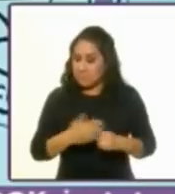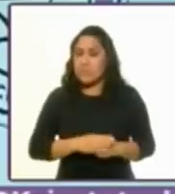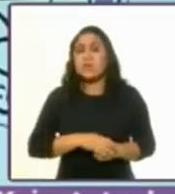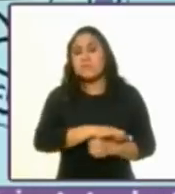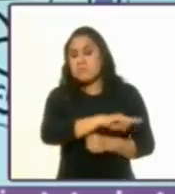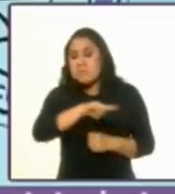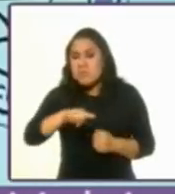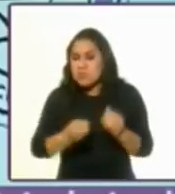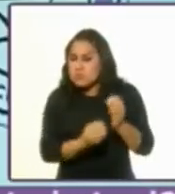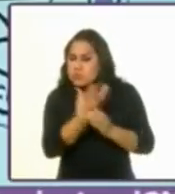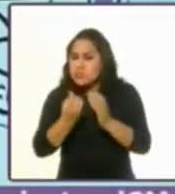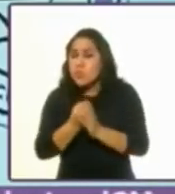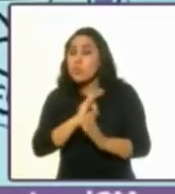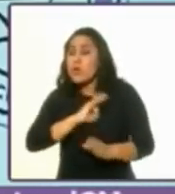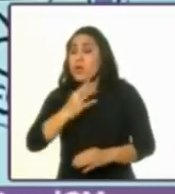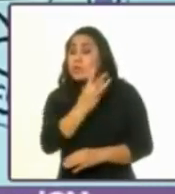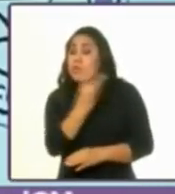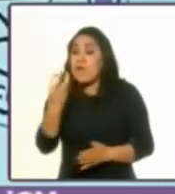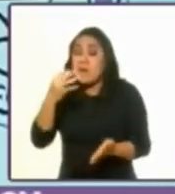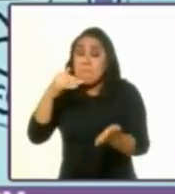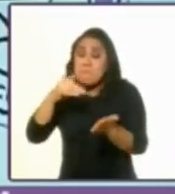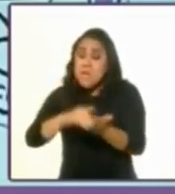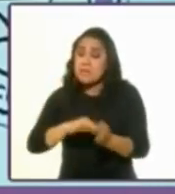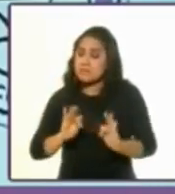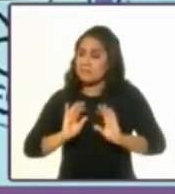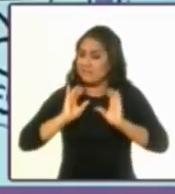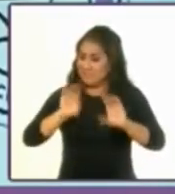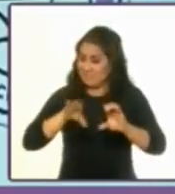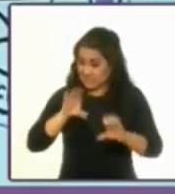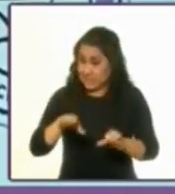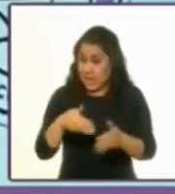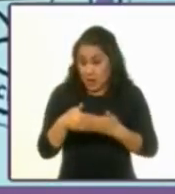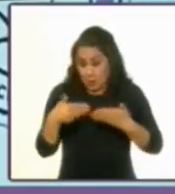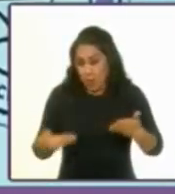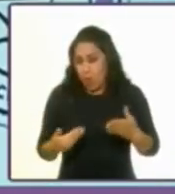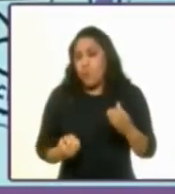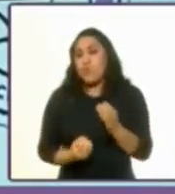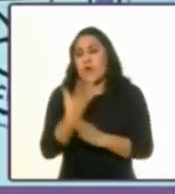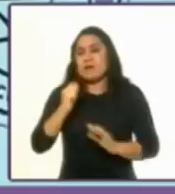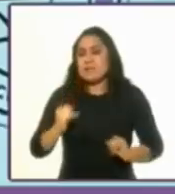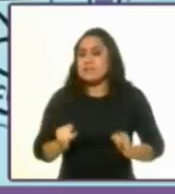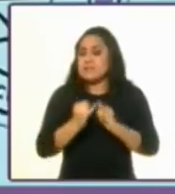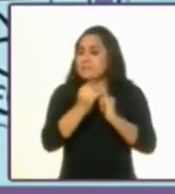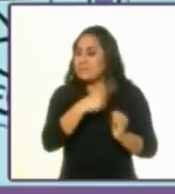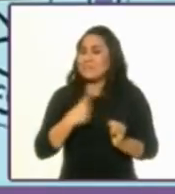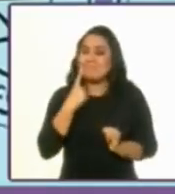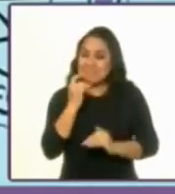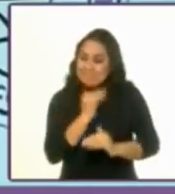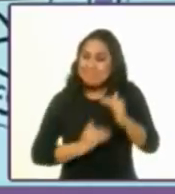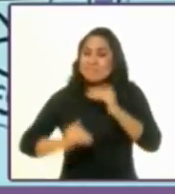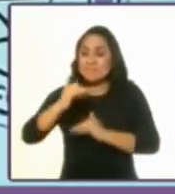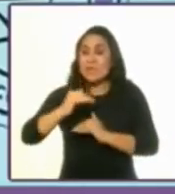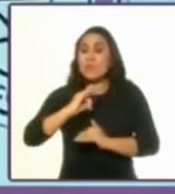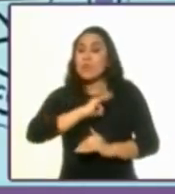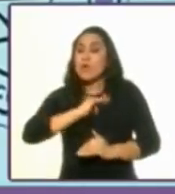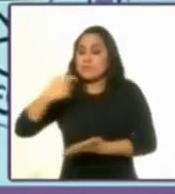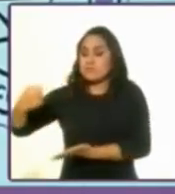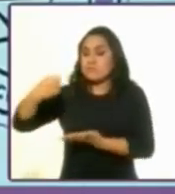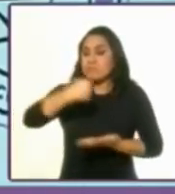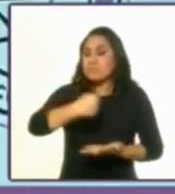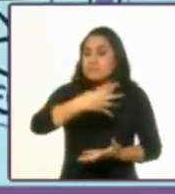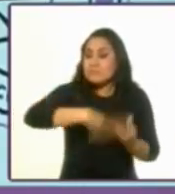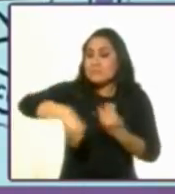generar 300.000 empleos con el nuevo instituto del emprendedor que va a generar un capital de mil